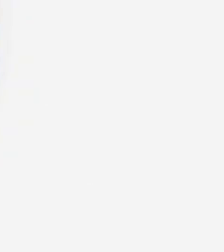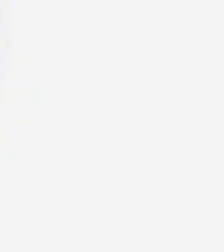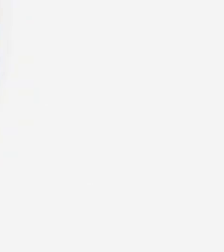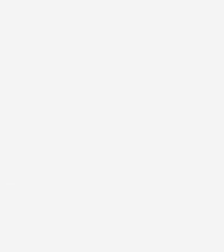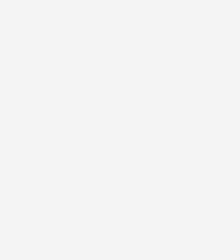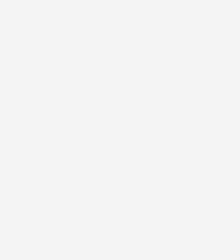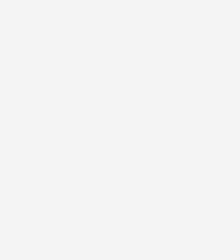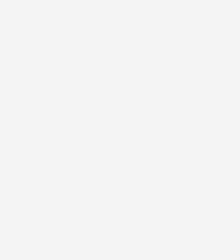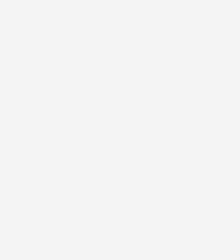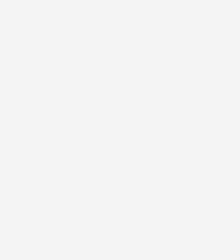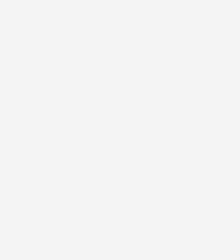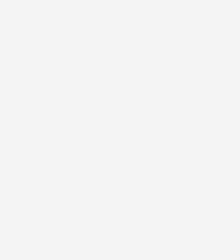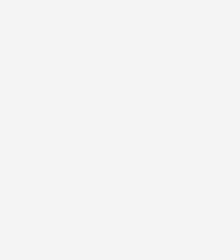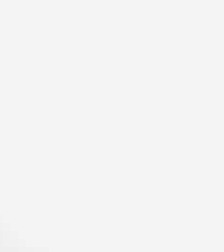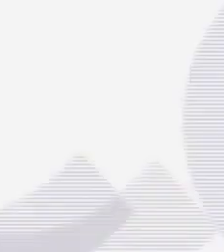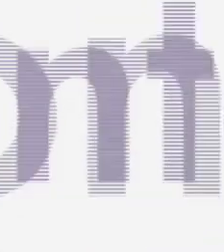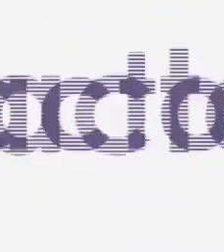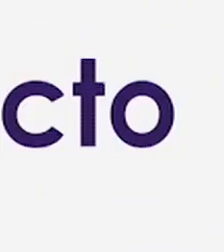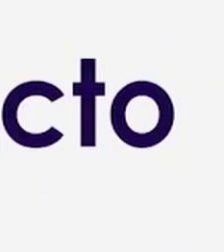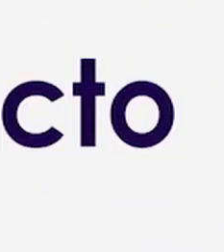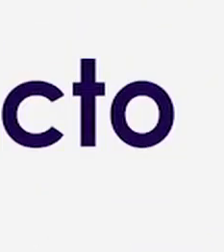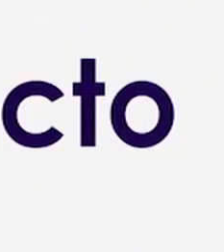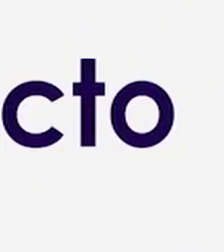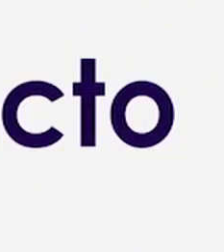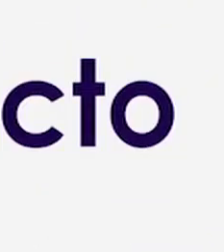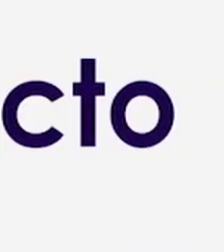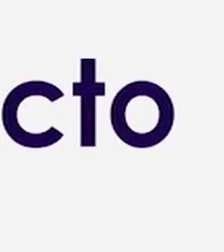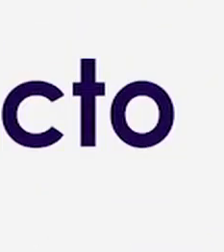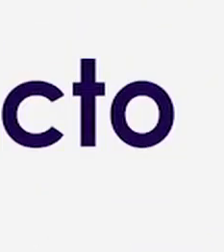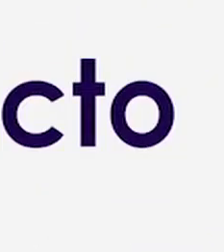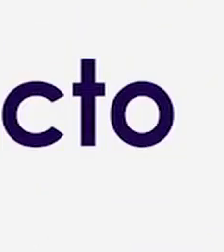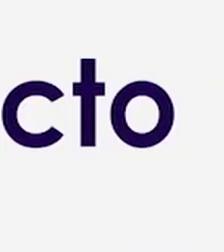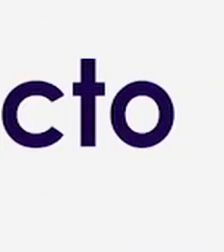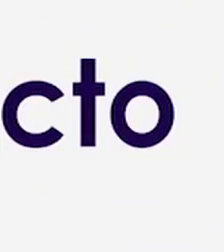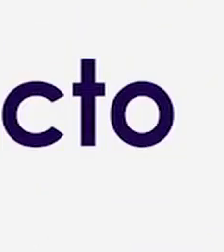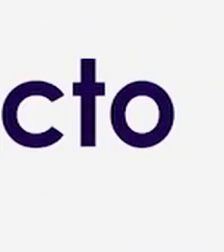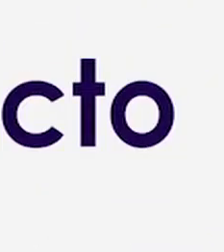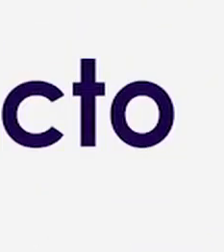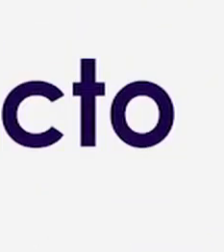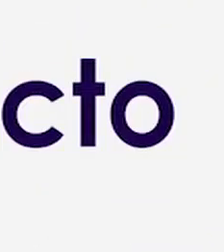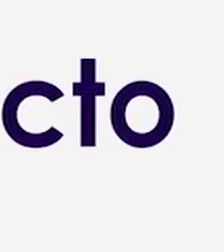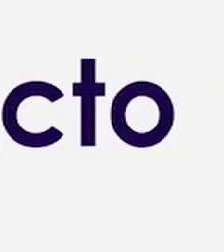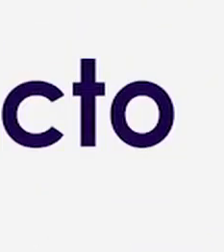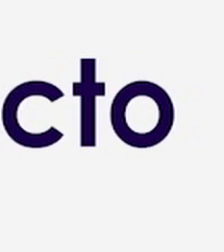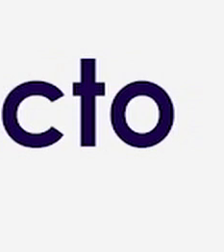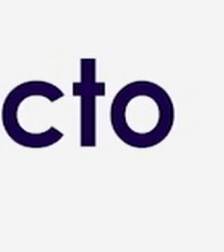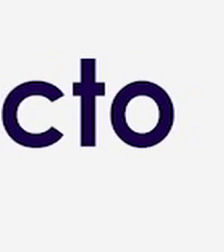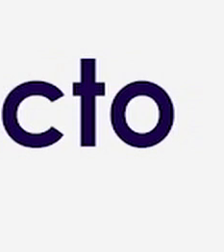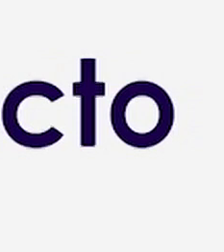contacto. Encontranos en las plataformas de Spotify y Anchor como En Contacto.